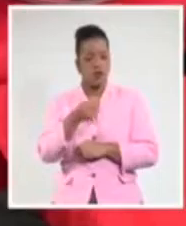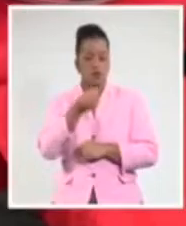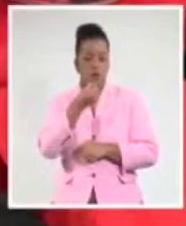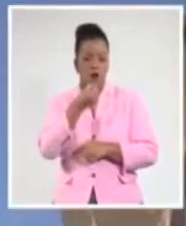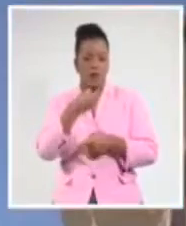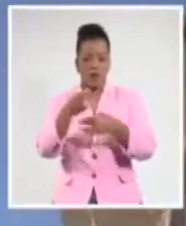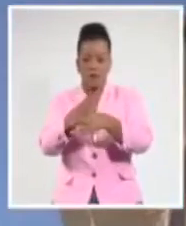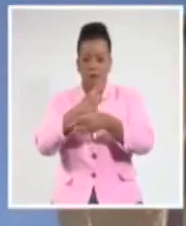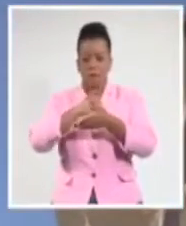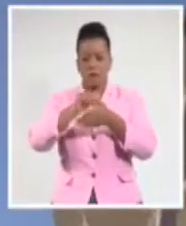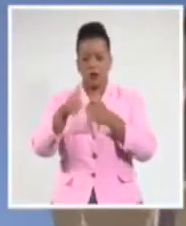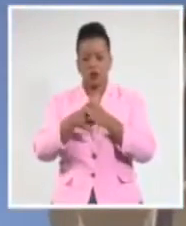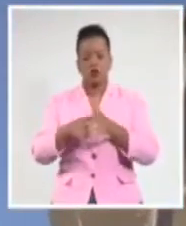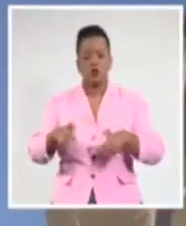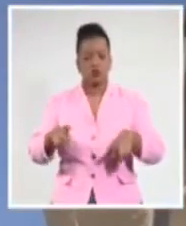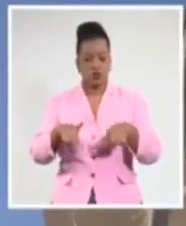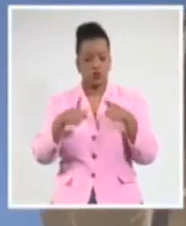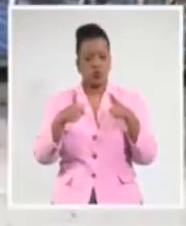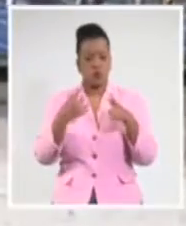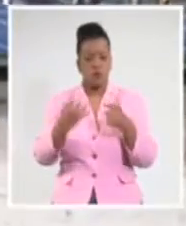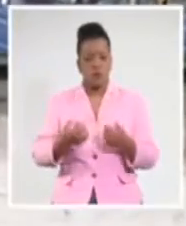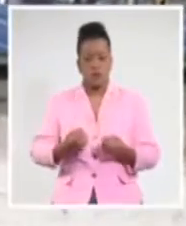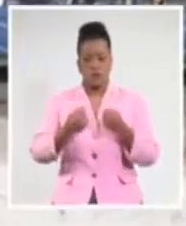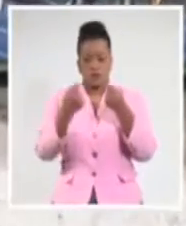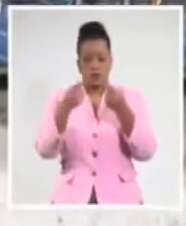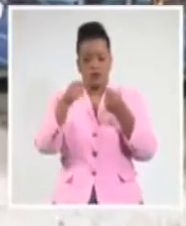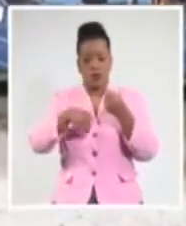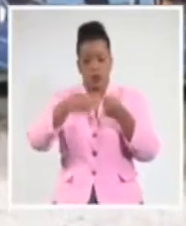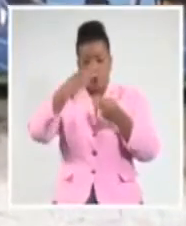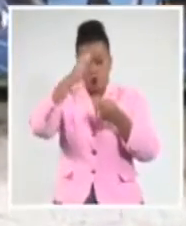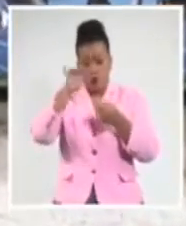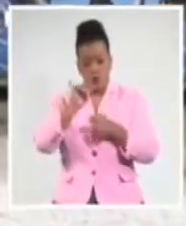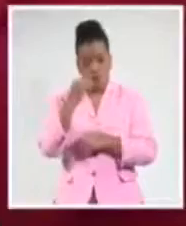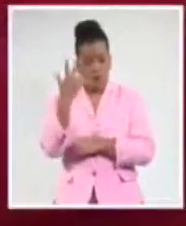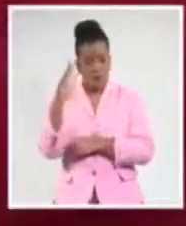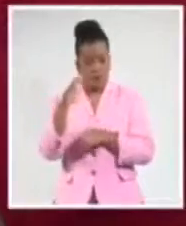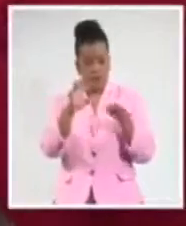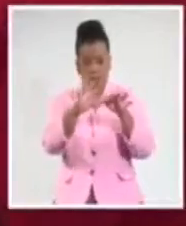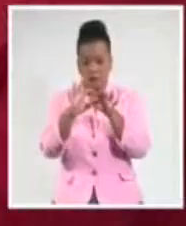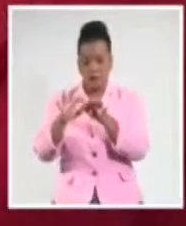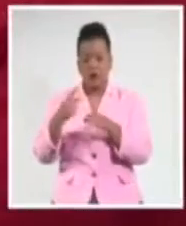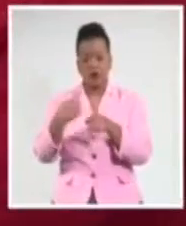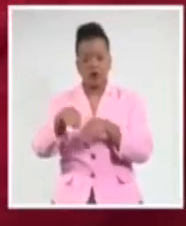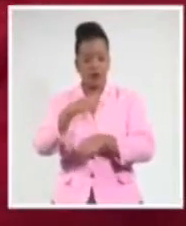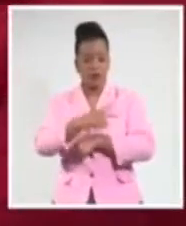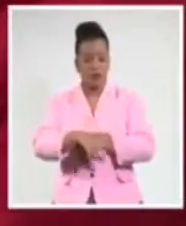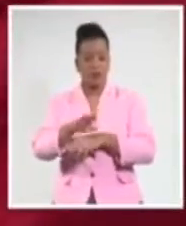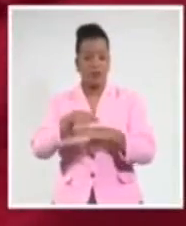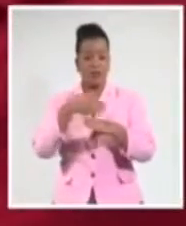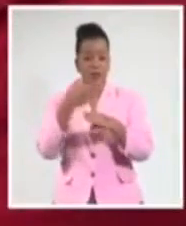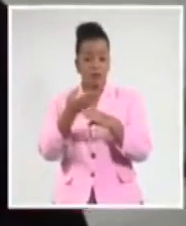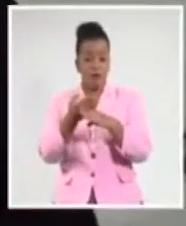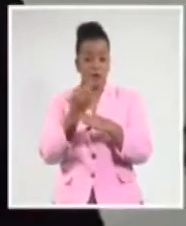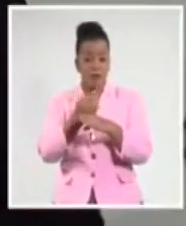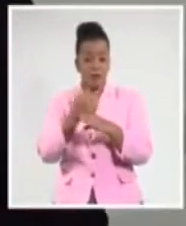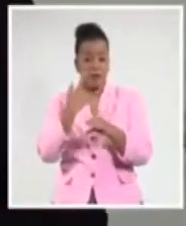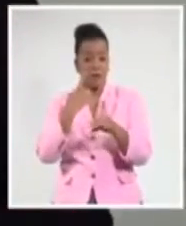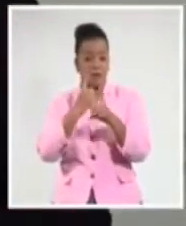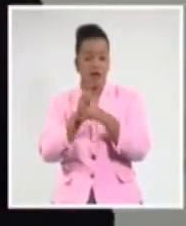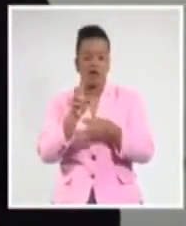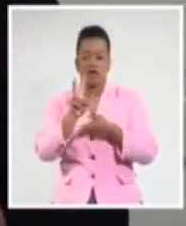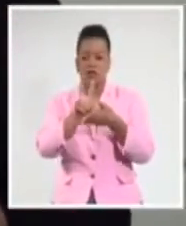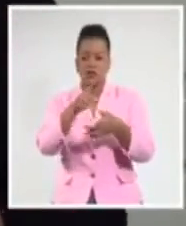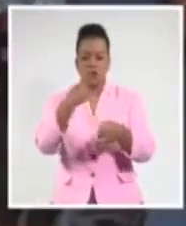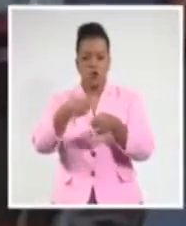diversos proyectos con financiamiento nacional y extranjero. Luego de este contacto, Joel Queipo Ruiz visitó la comunidad de Ceibabo